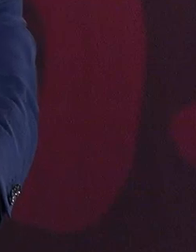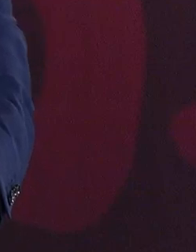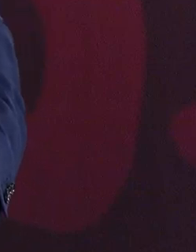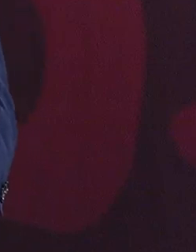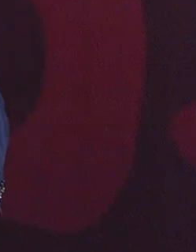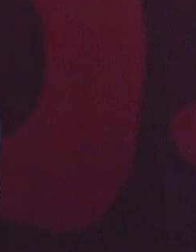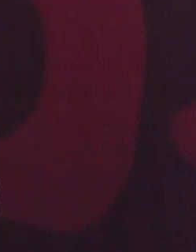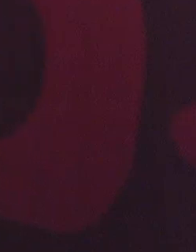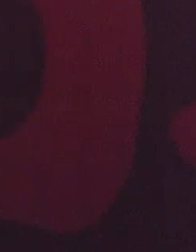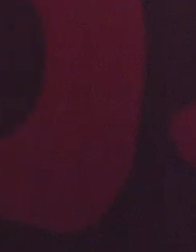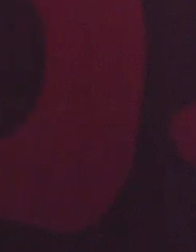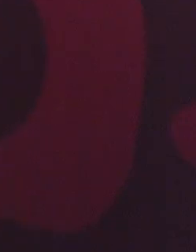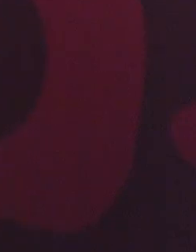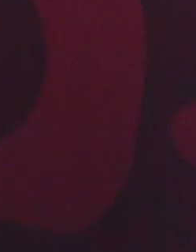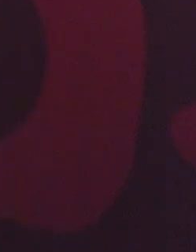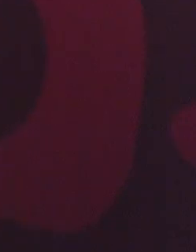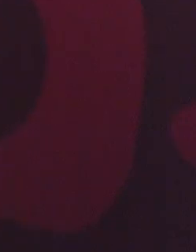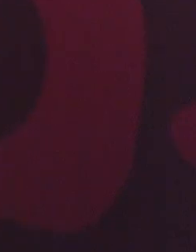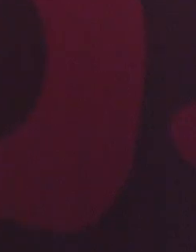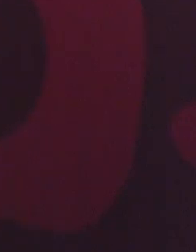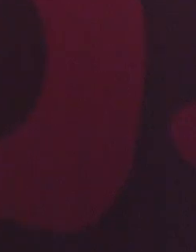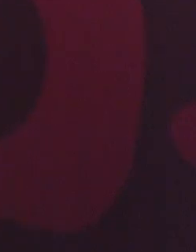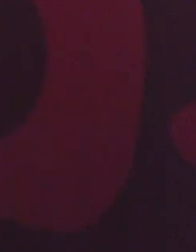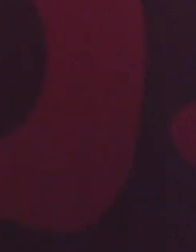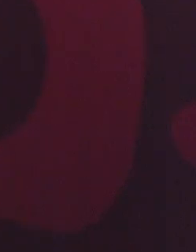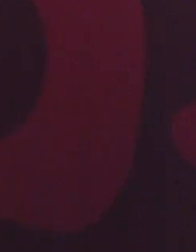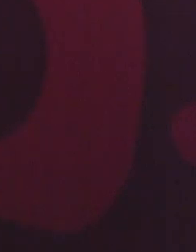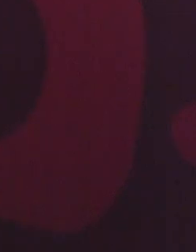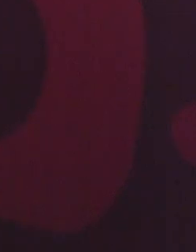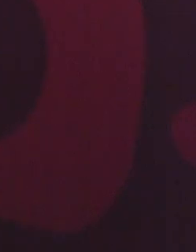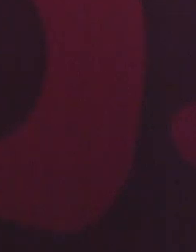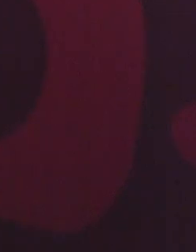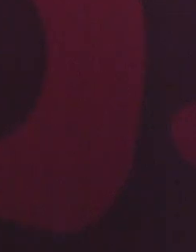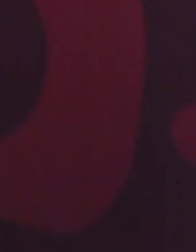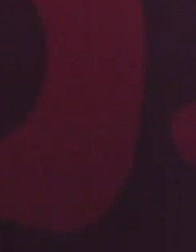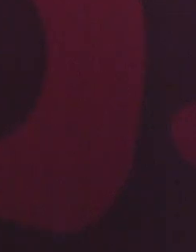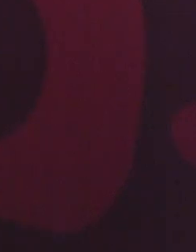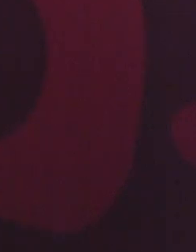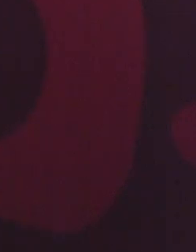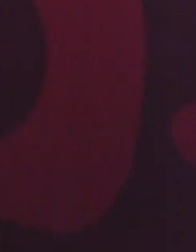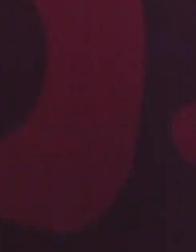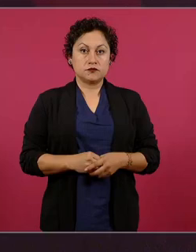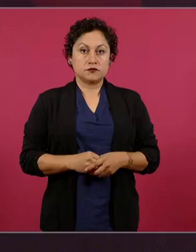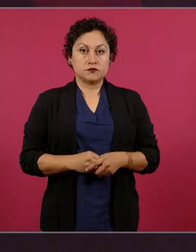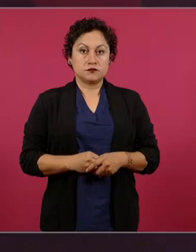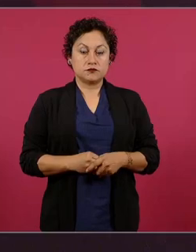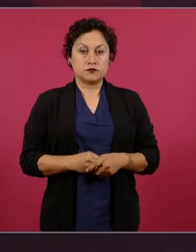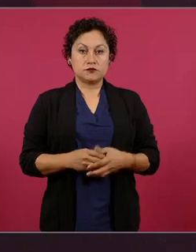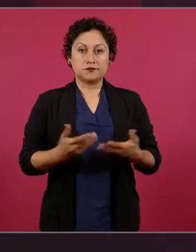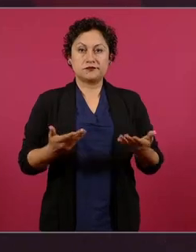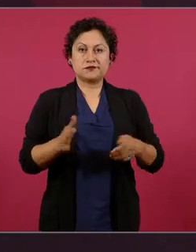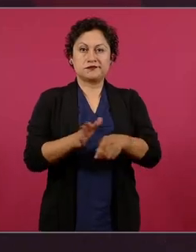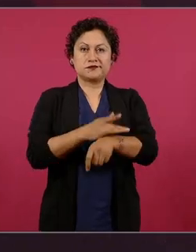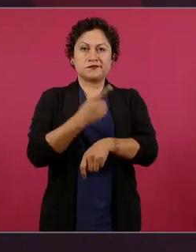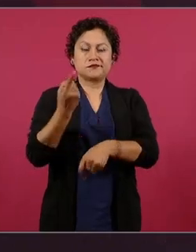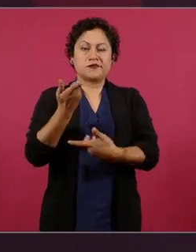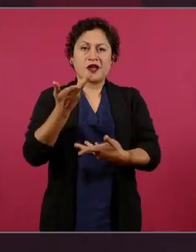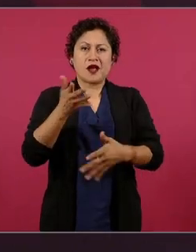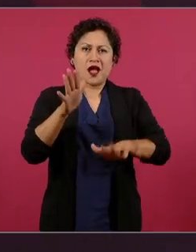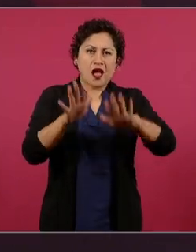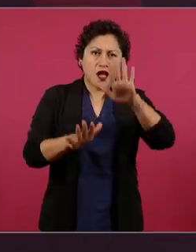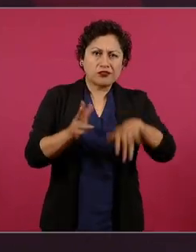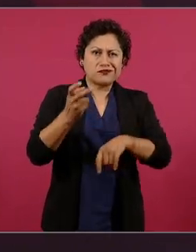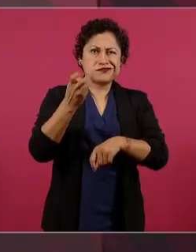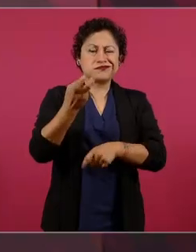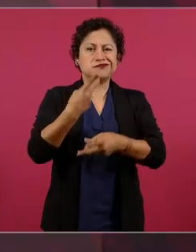Porque se pierde no solo la dignidad, se pierde la imaginación, se pierde el talento,